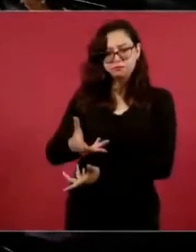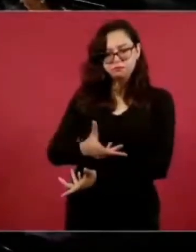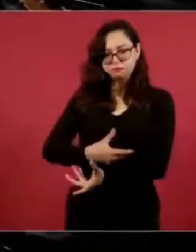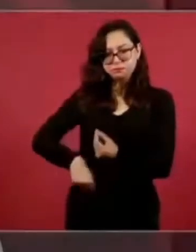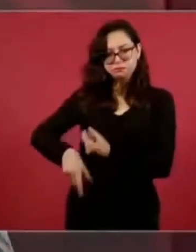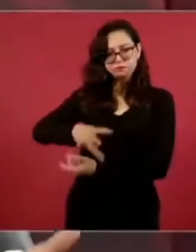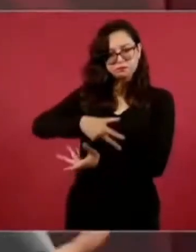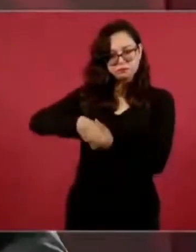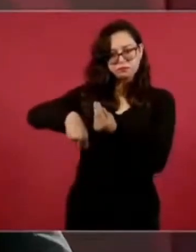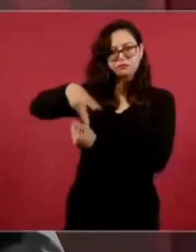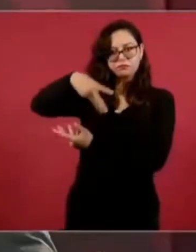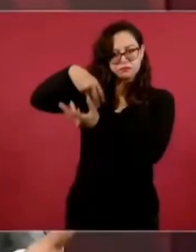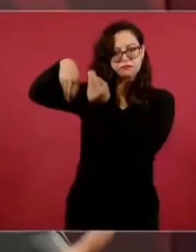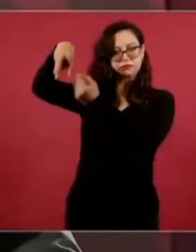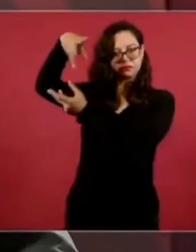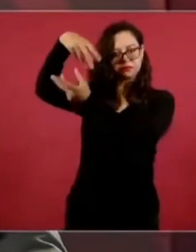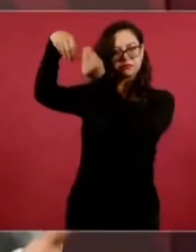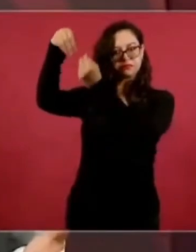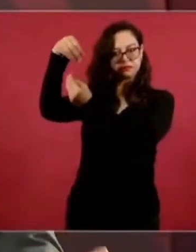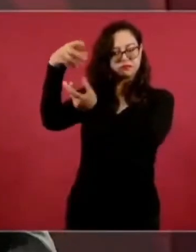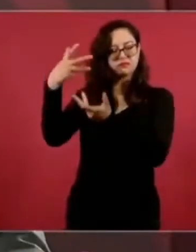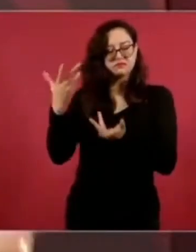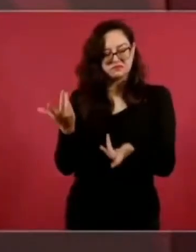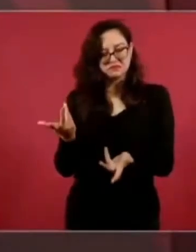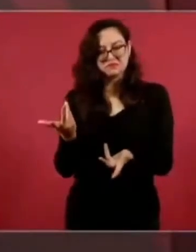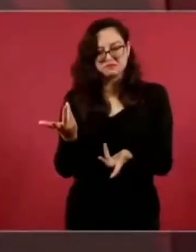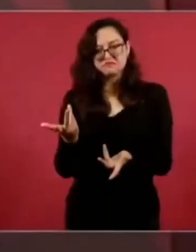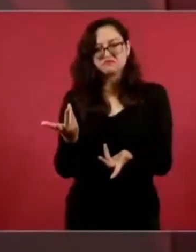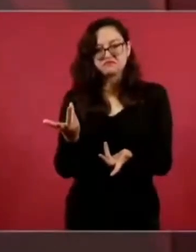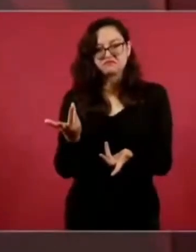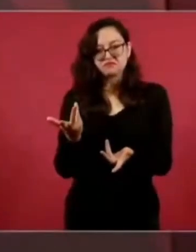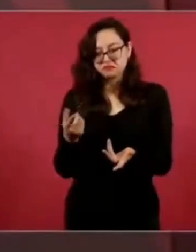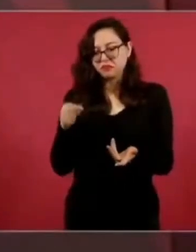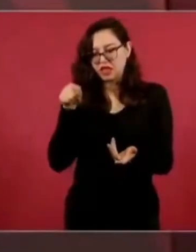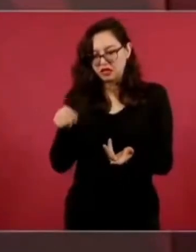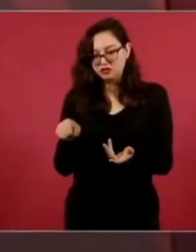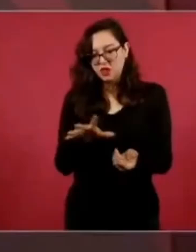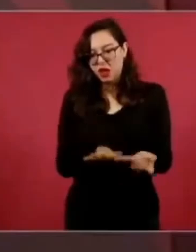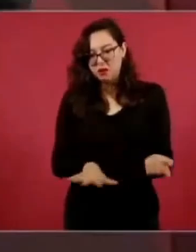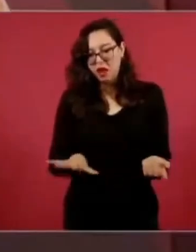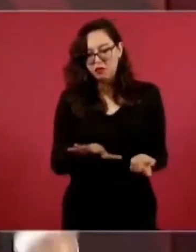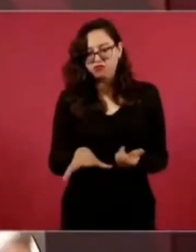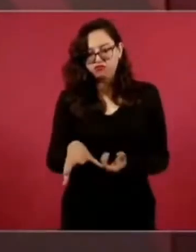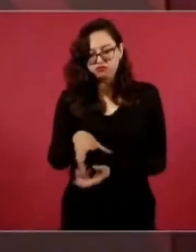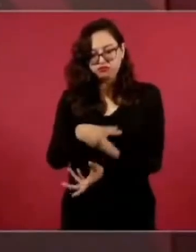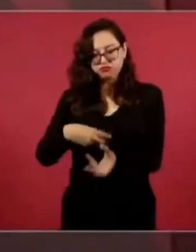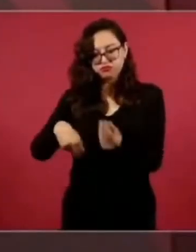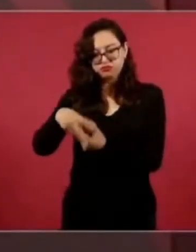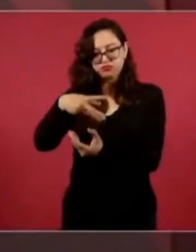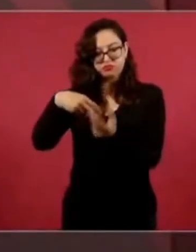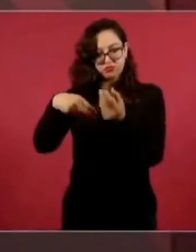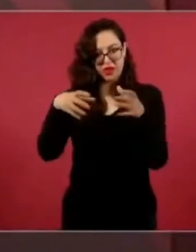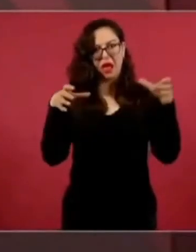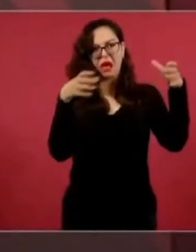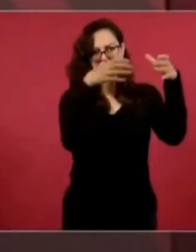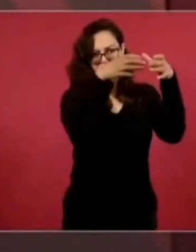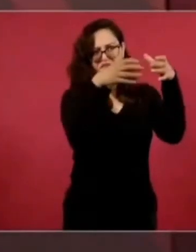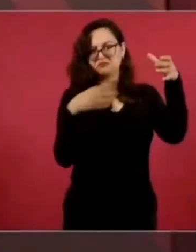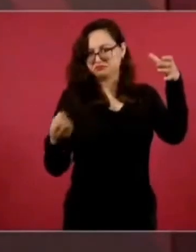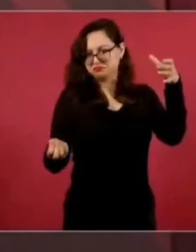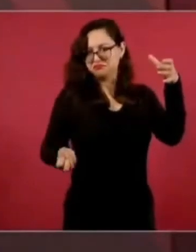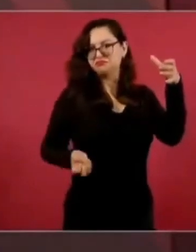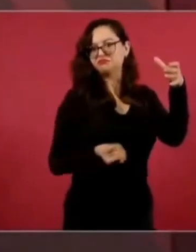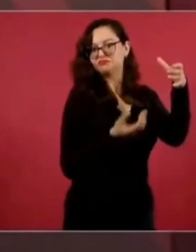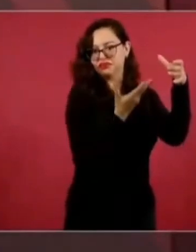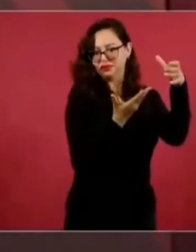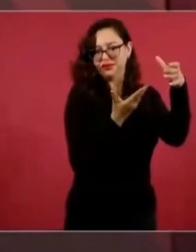se entregaran los recursos de abajo hacia arriba. y que esto iba a ayudar a